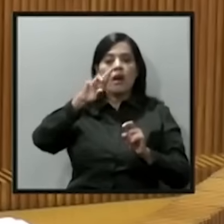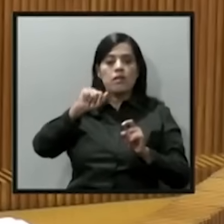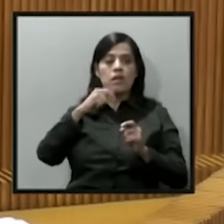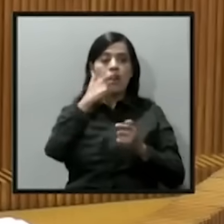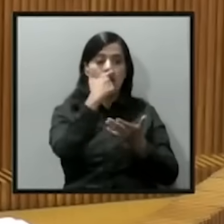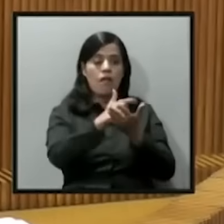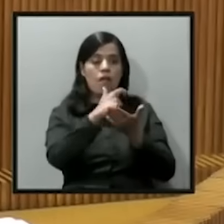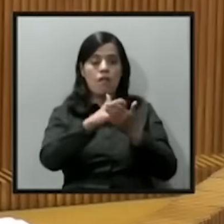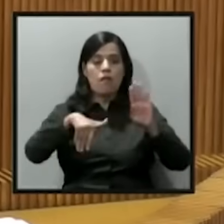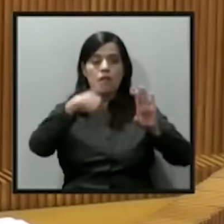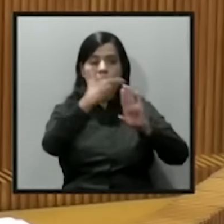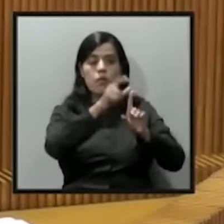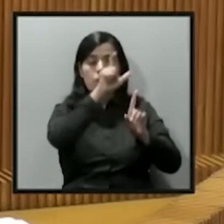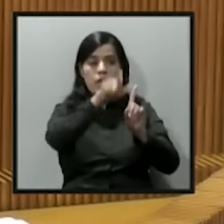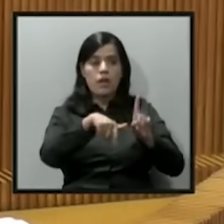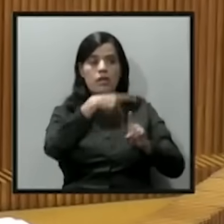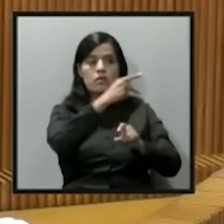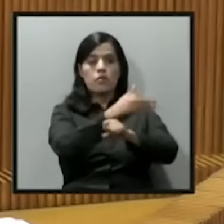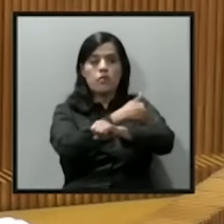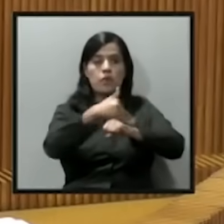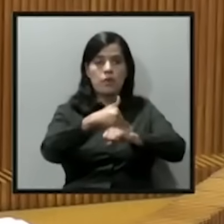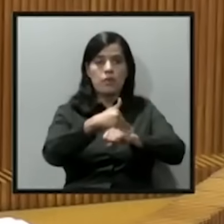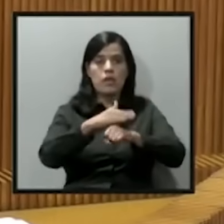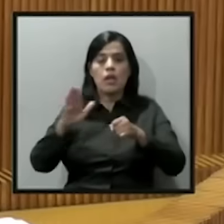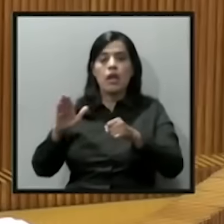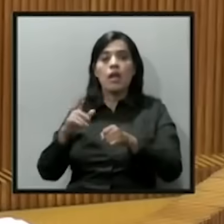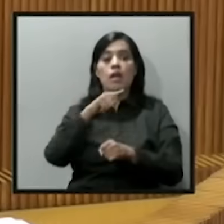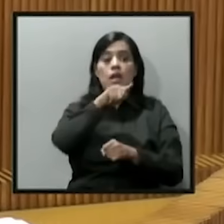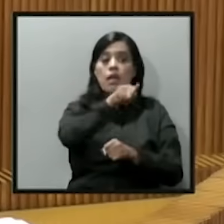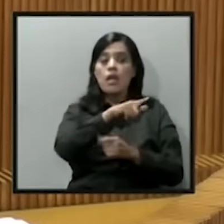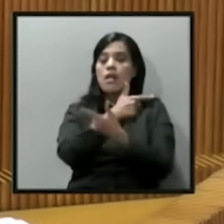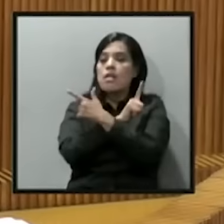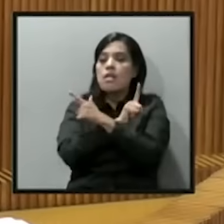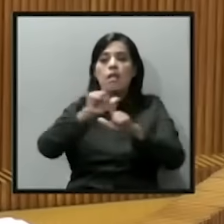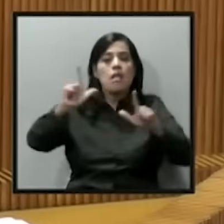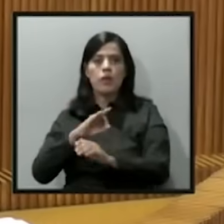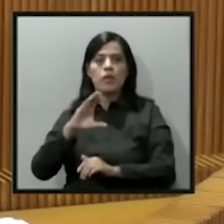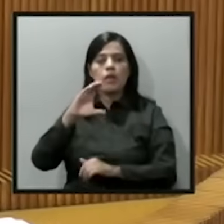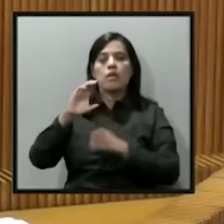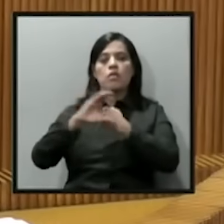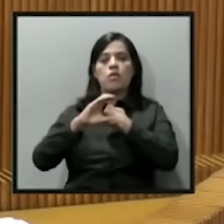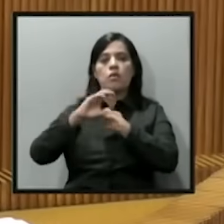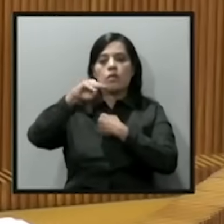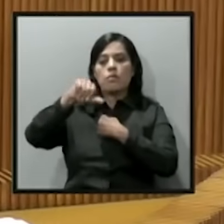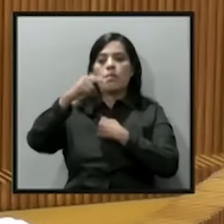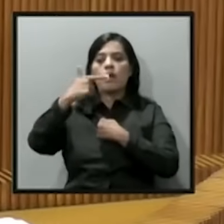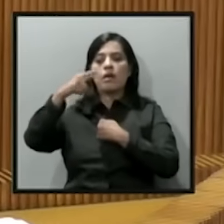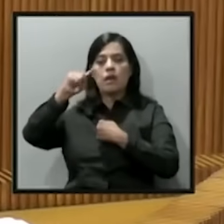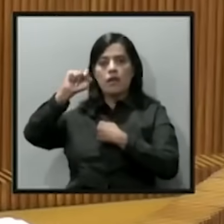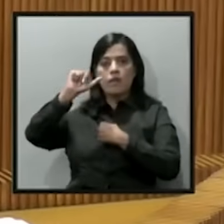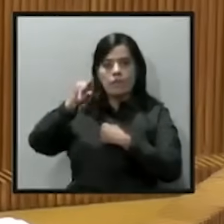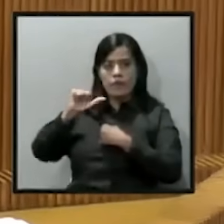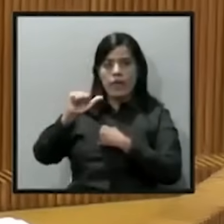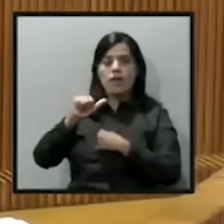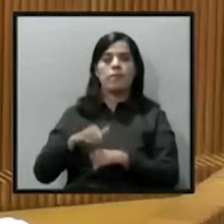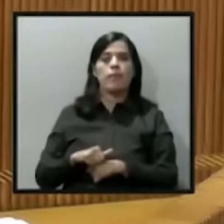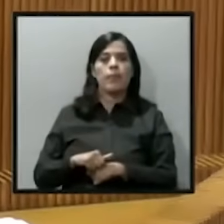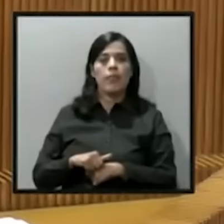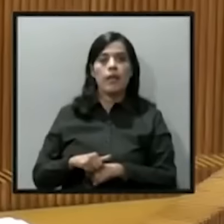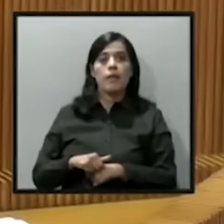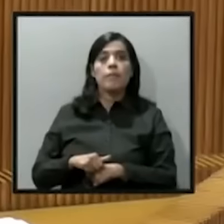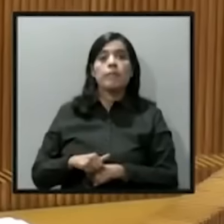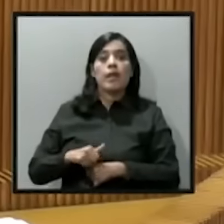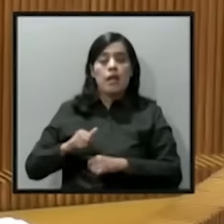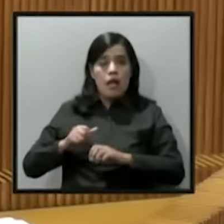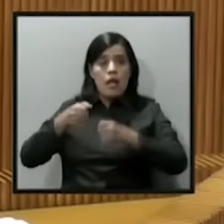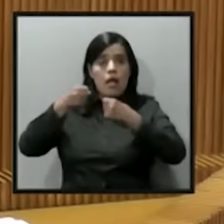contra él y su familia derivados de un pleno ejercicio de la libertad de expresión a través de su medio de comunicación Código Magenta. Basados